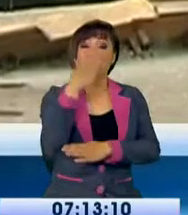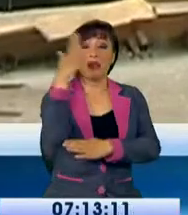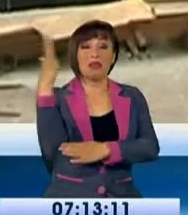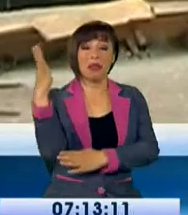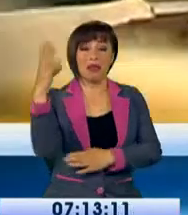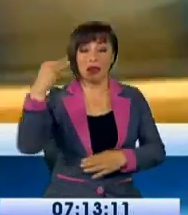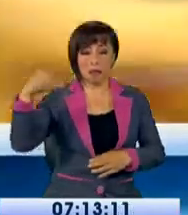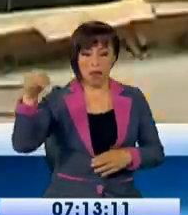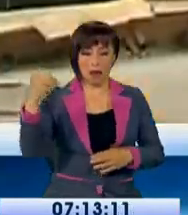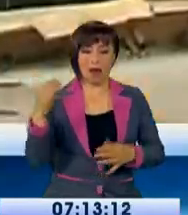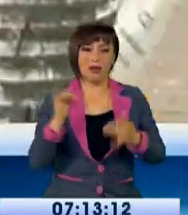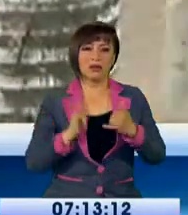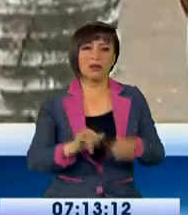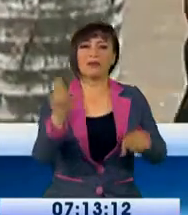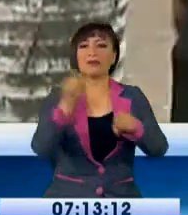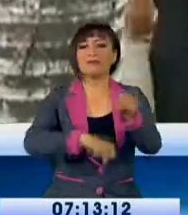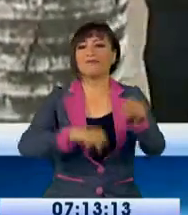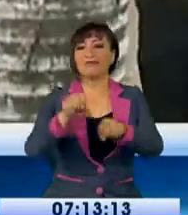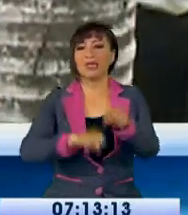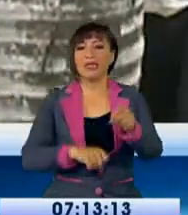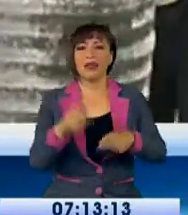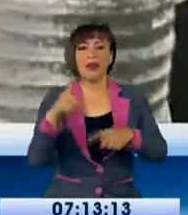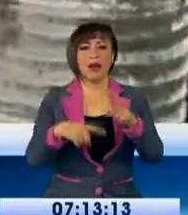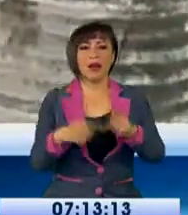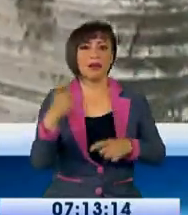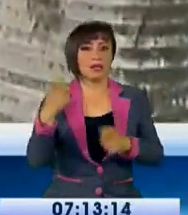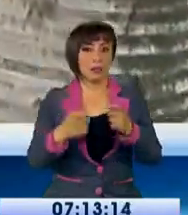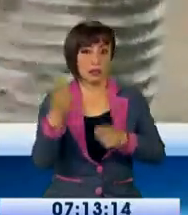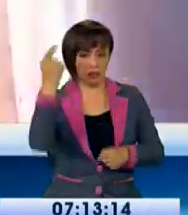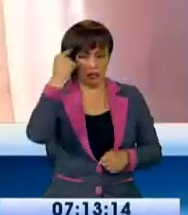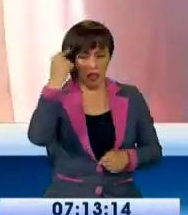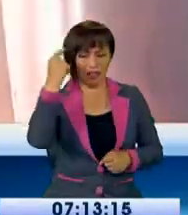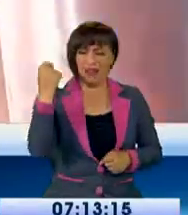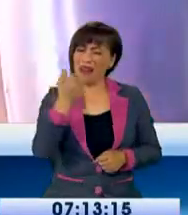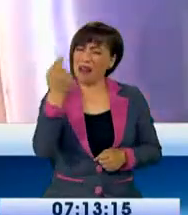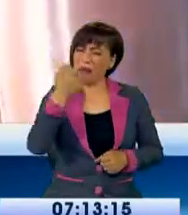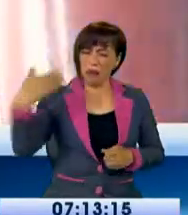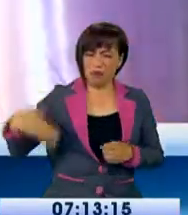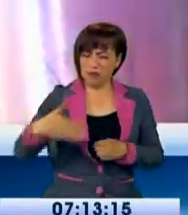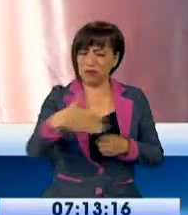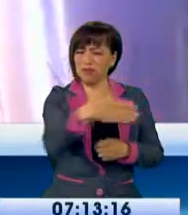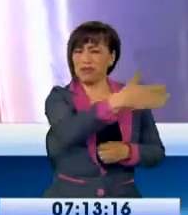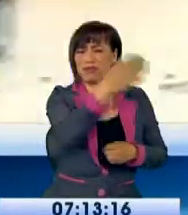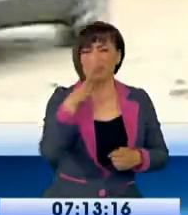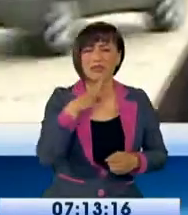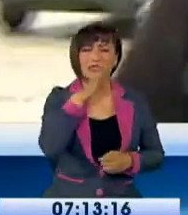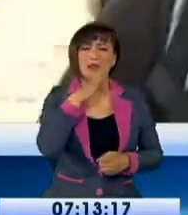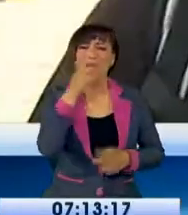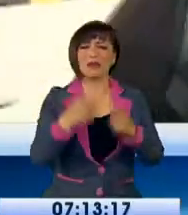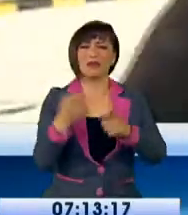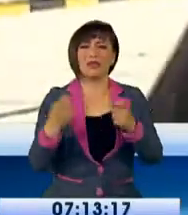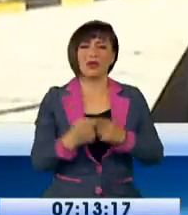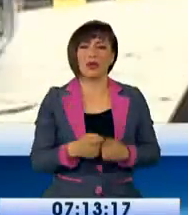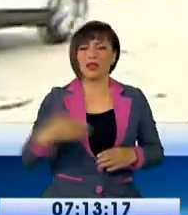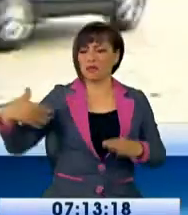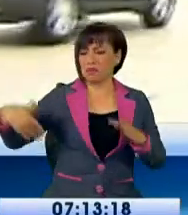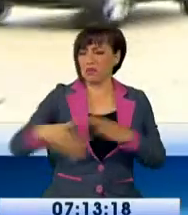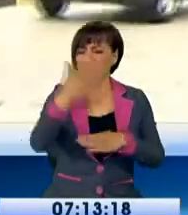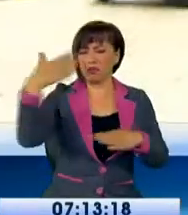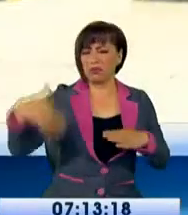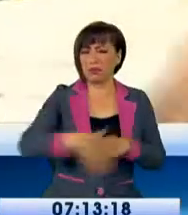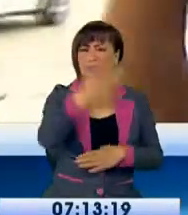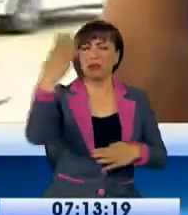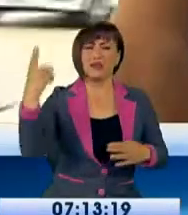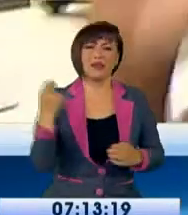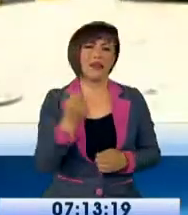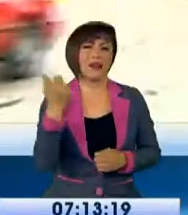miércoles. Para algunos peatones, el exceso de velocidad es la variable principal. Van en velocidad, no ven nada. Ellos lo que